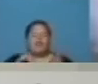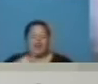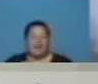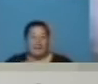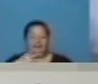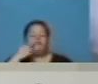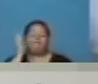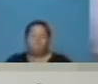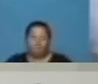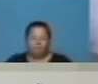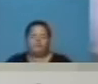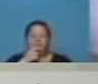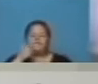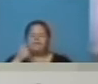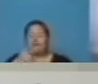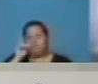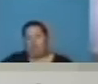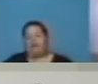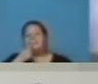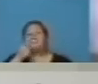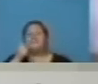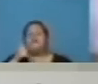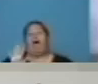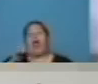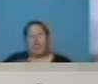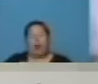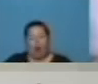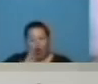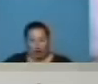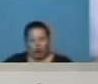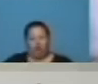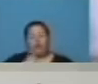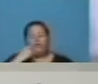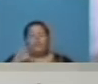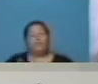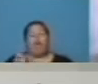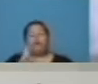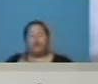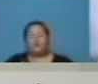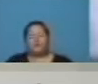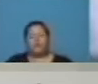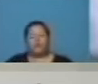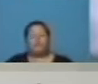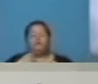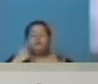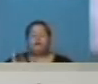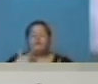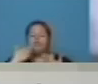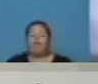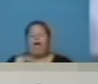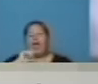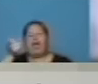atribuciones juzga la validez de las elecciones y diploma y proclama a